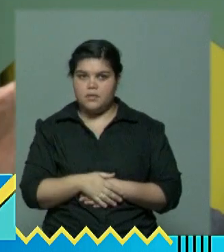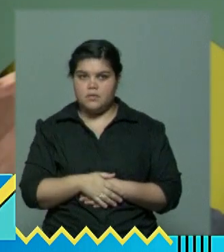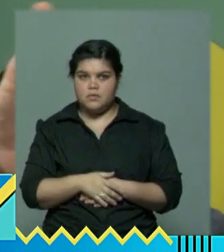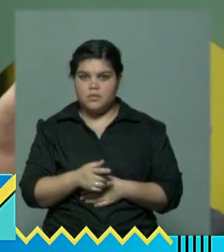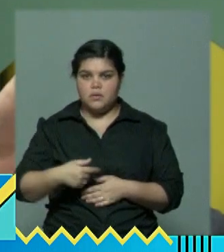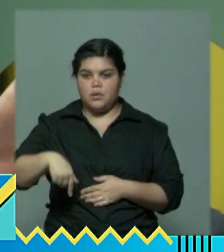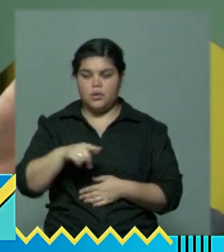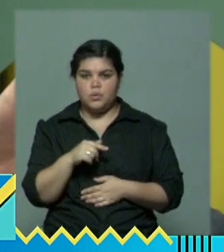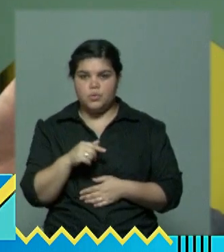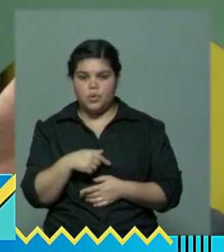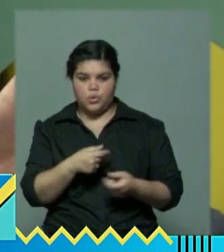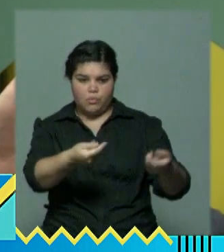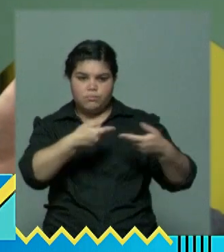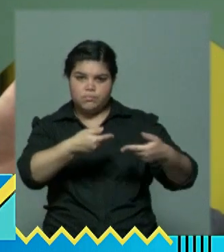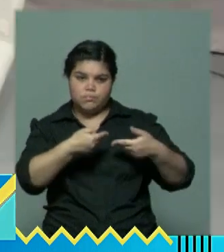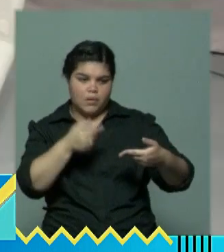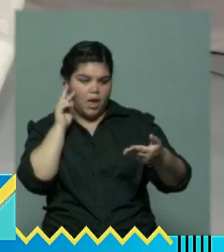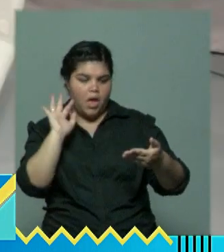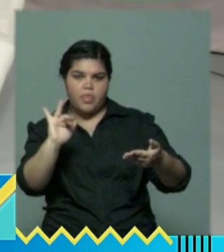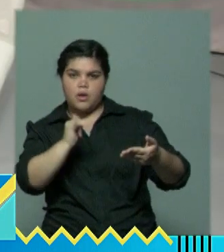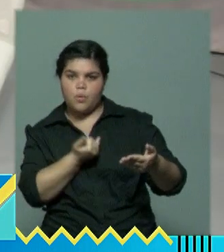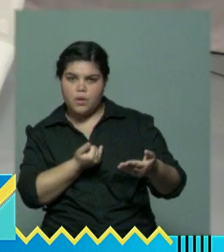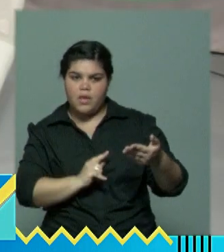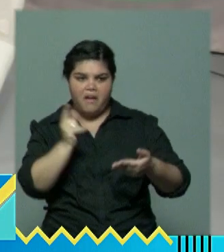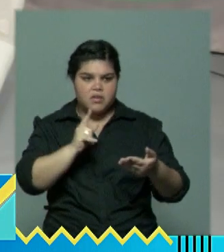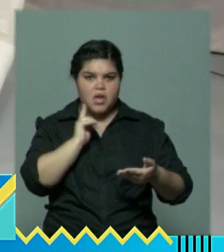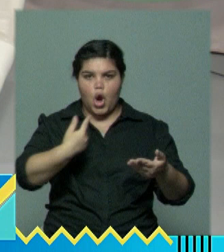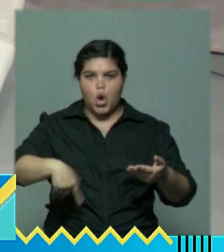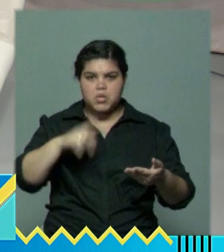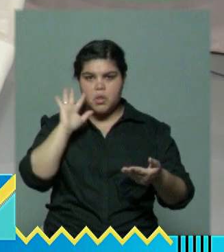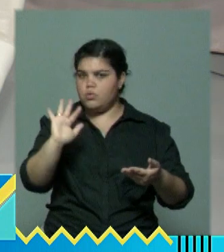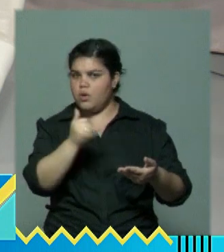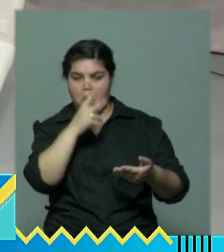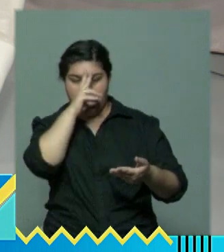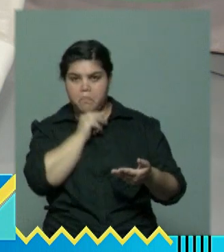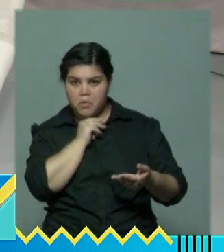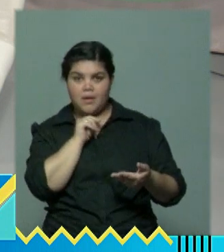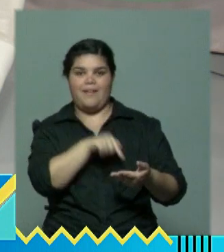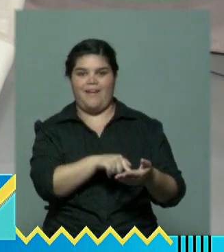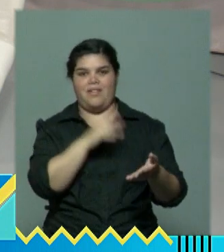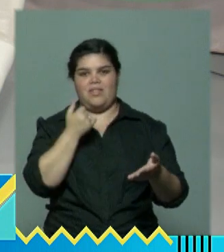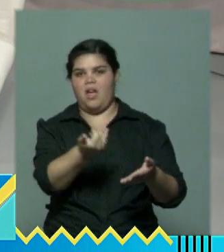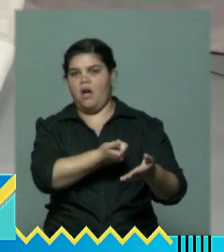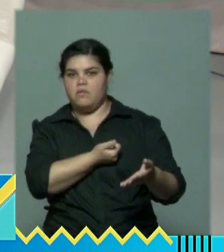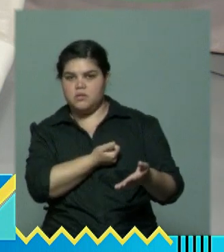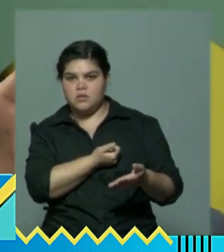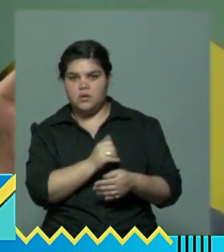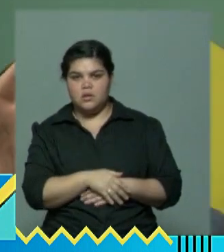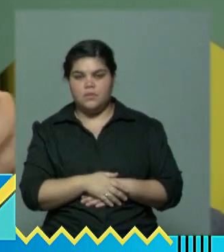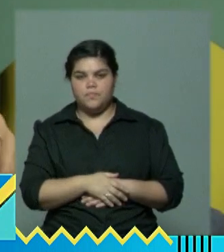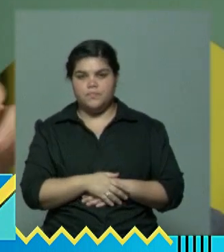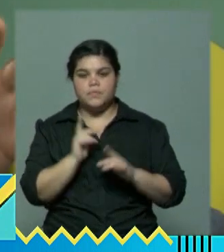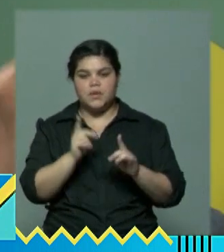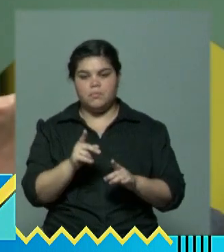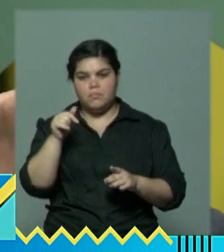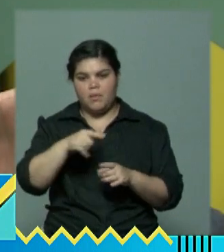nosotros para ir descubriendo aquellas cosas que no las vemos, porque tienen que pensar que con el volumen de producción que tiene la